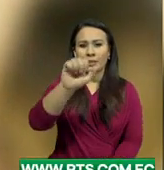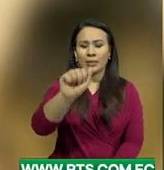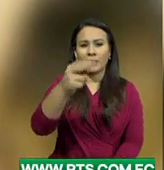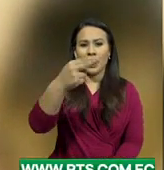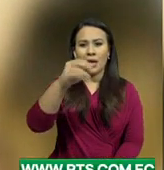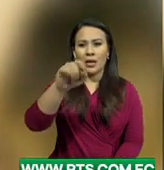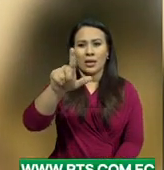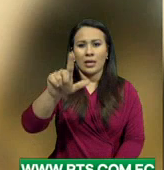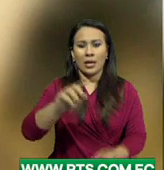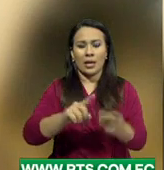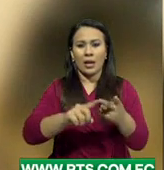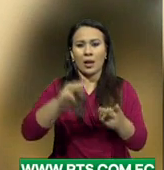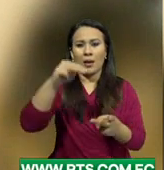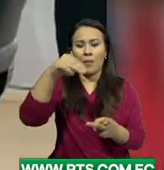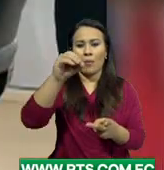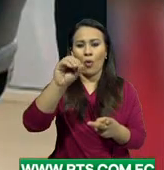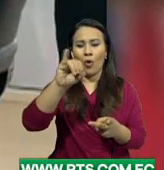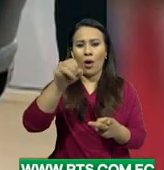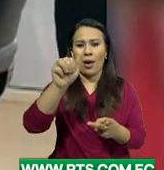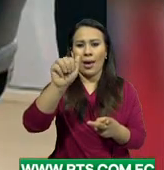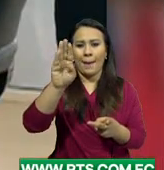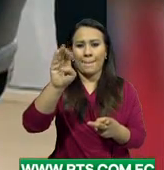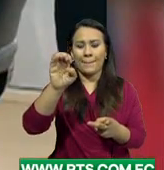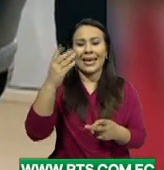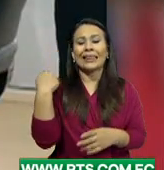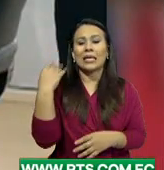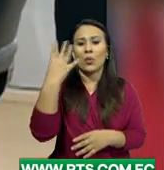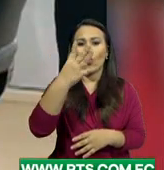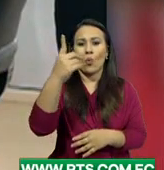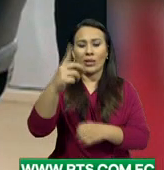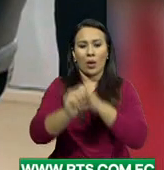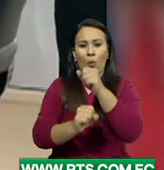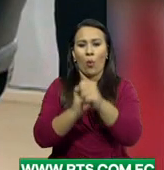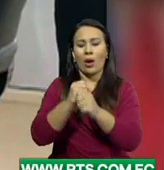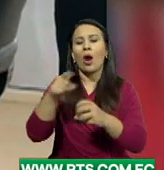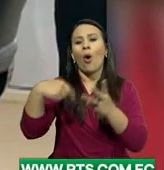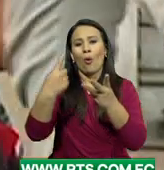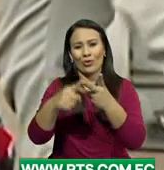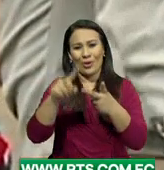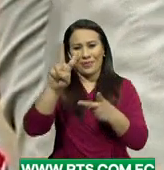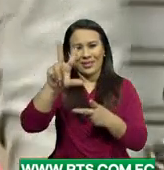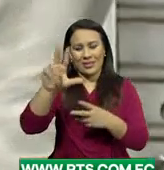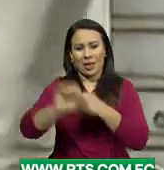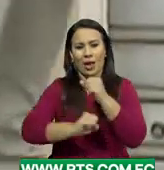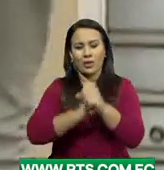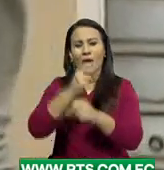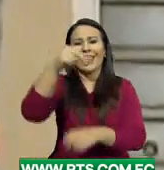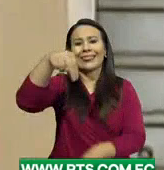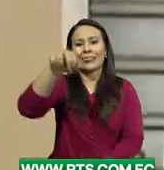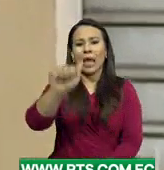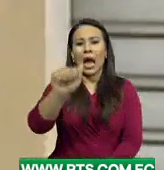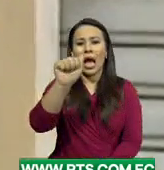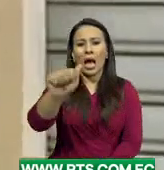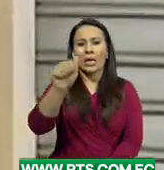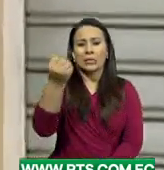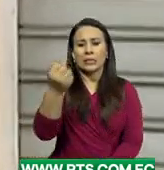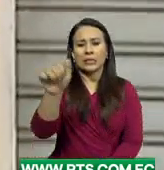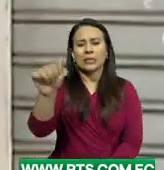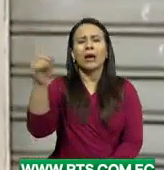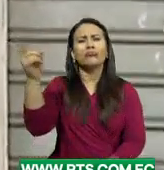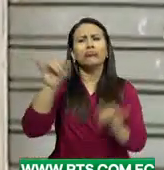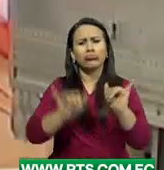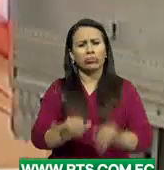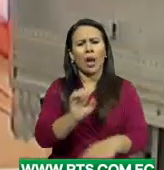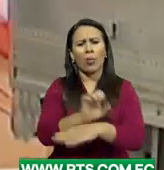Abu Chihad, de 41 años, y su hijo Nasser Mohamed Abu, de 23. Ya contaban con varios años radicados en